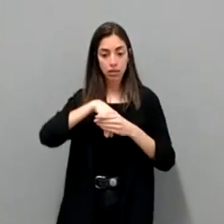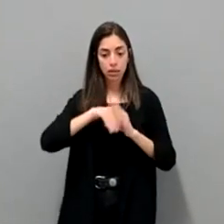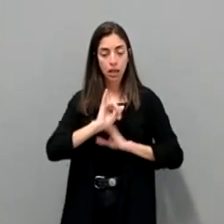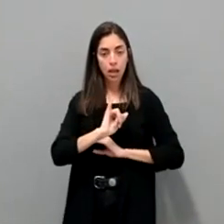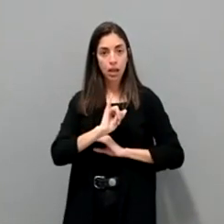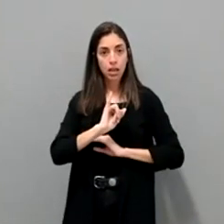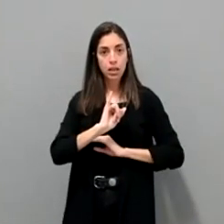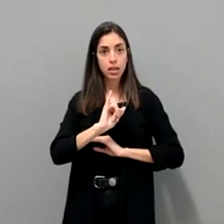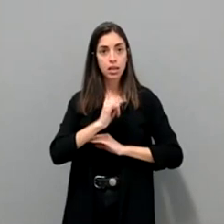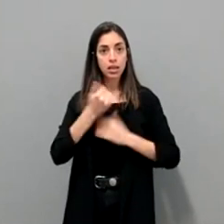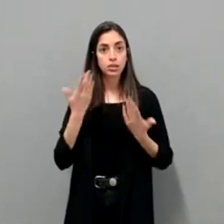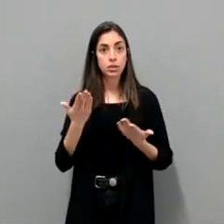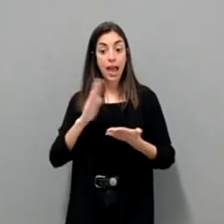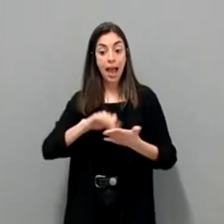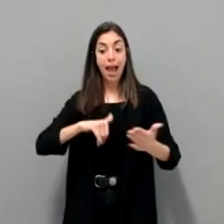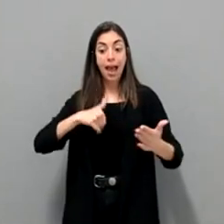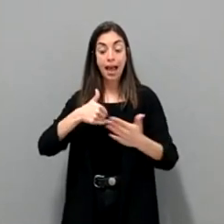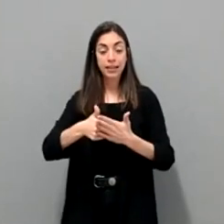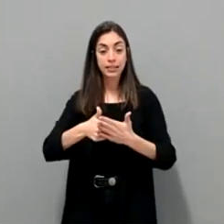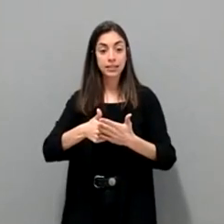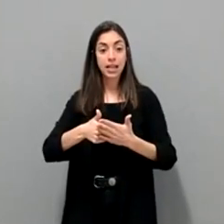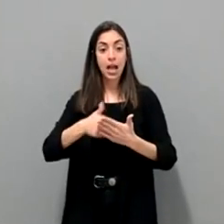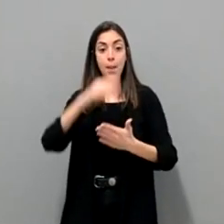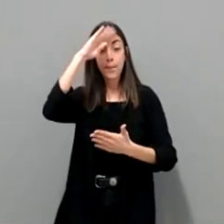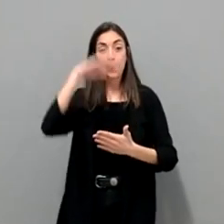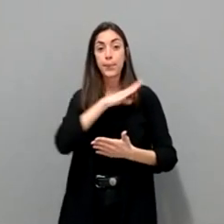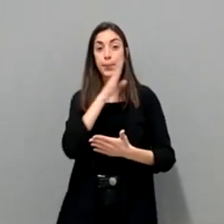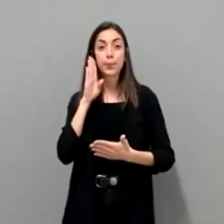que mis padres